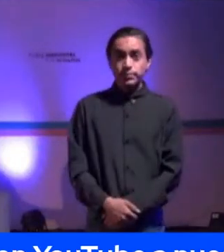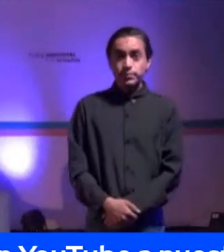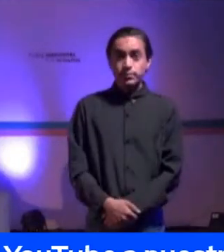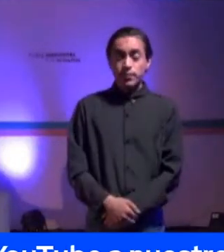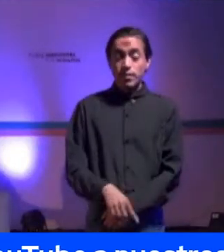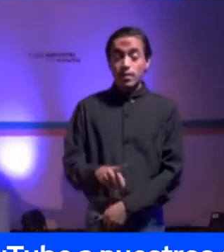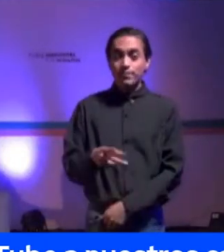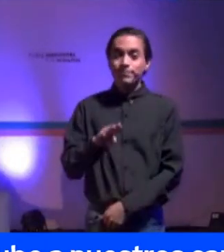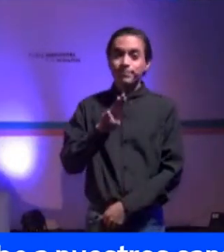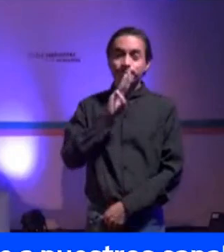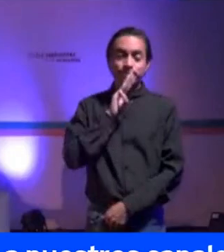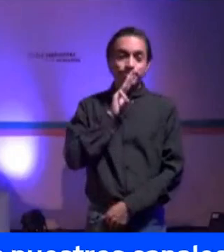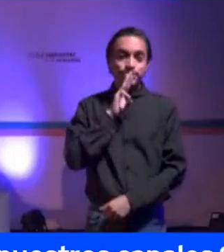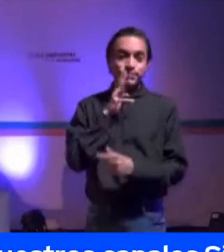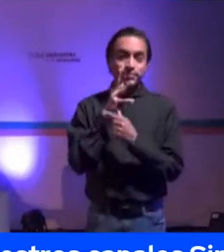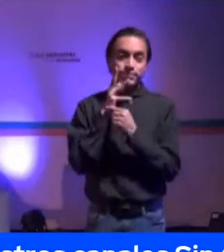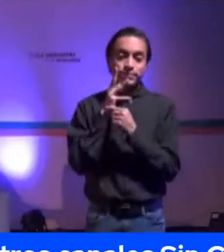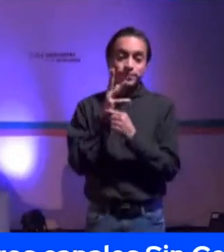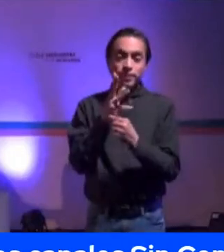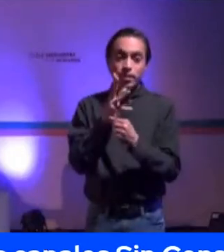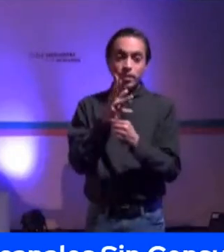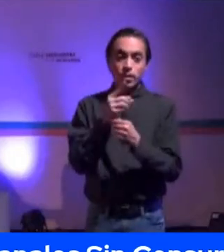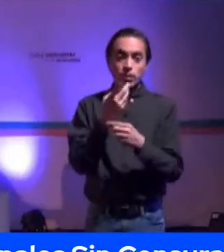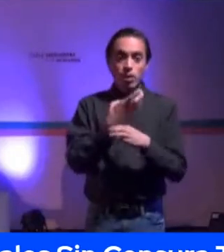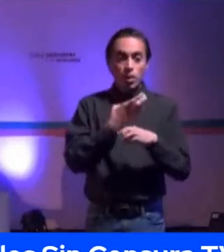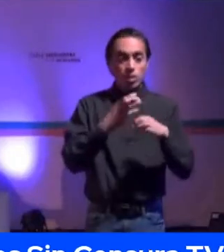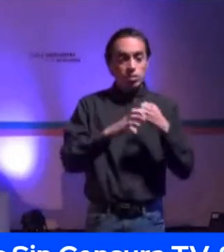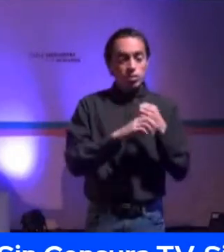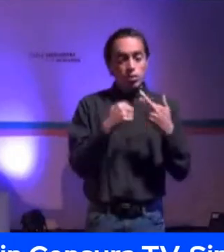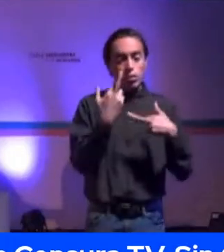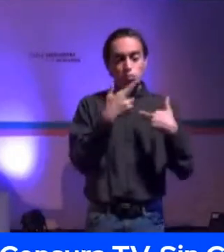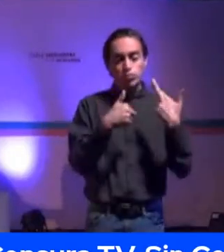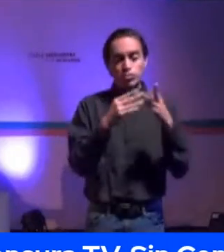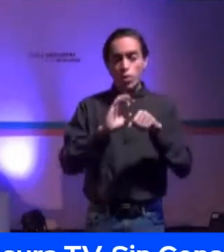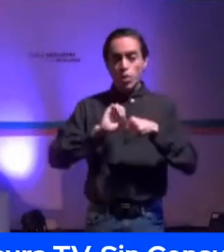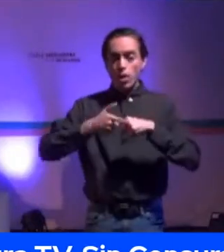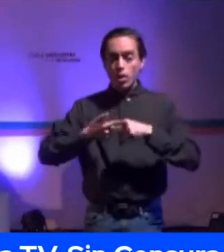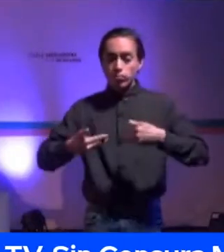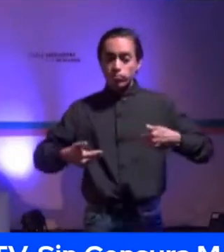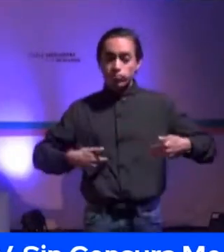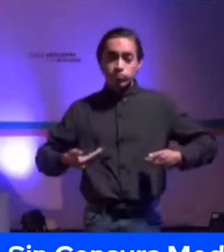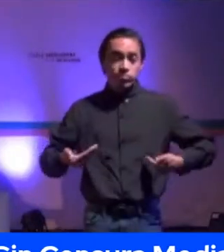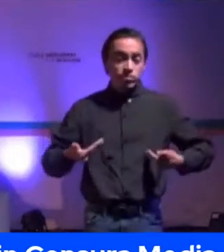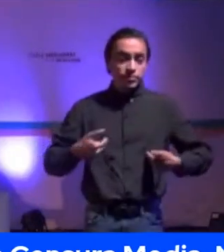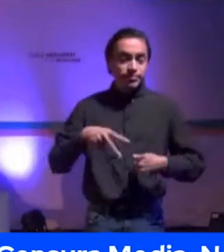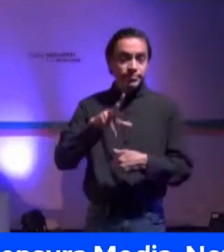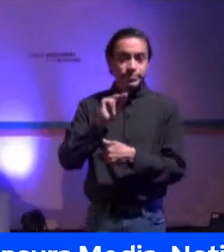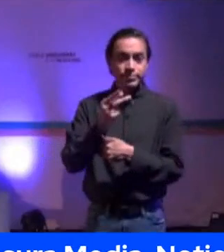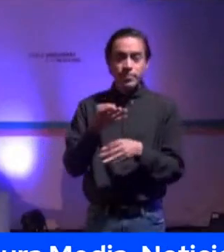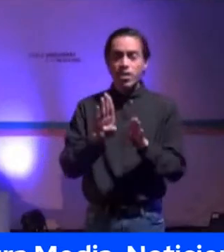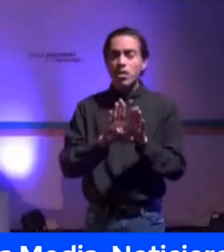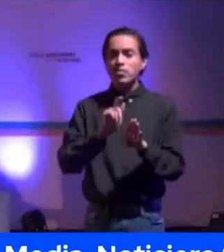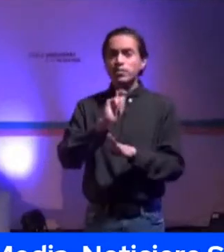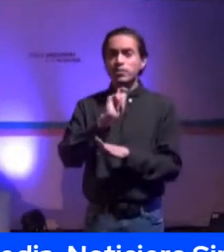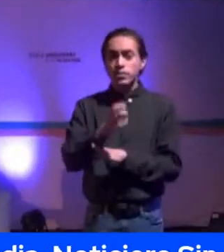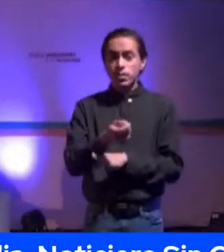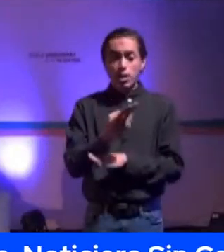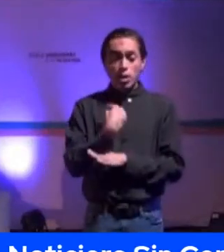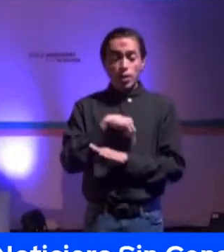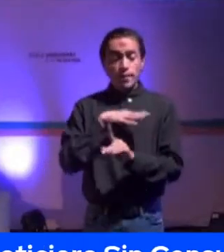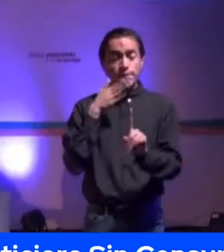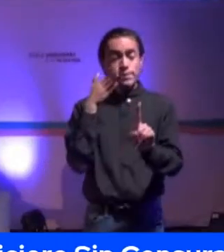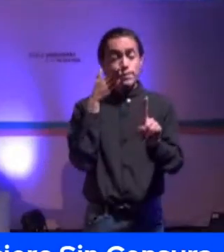dice mi mamá, una cosa es Juan Domínguez y otra cosa es no me chingues. O sea, no podemos ir en esa